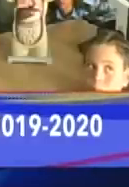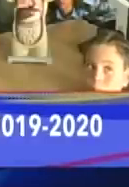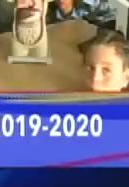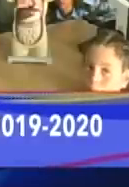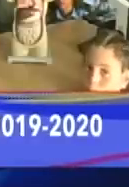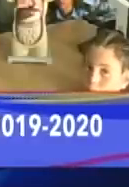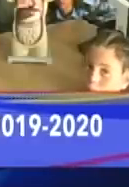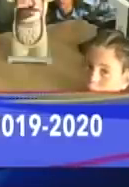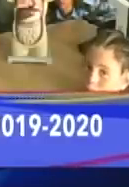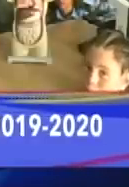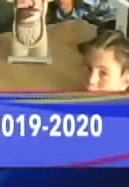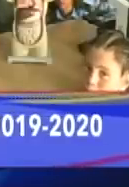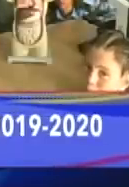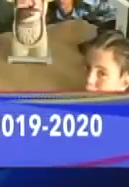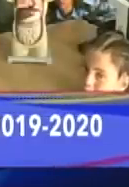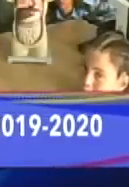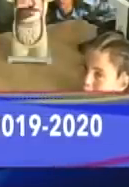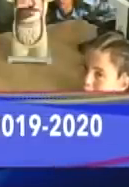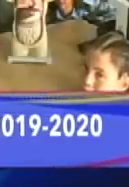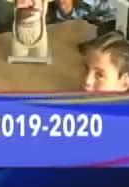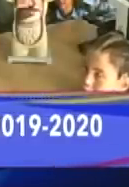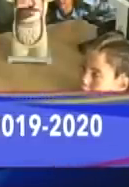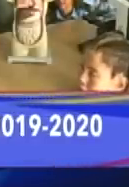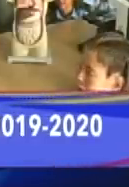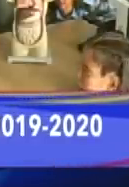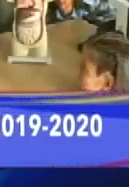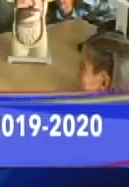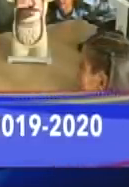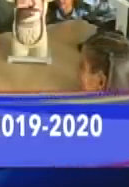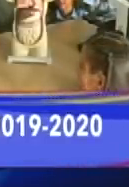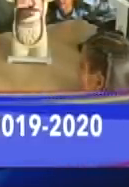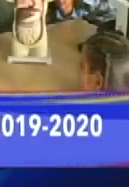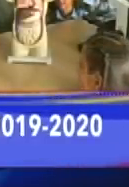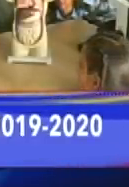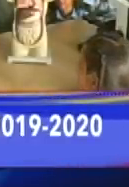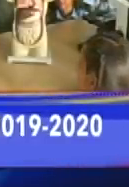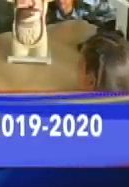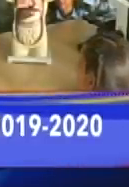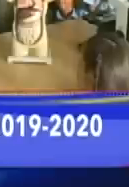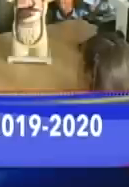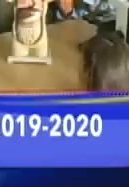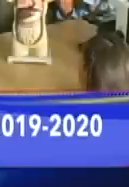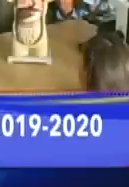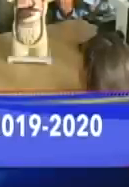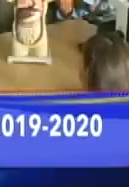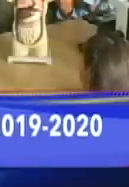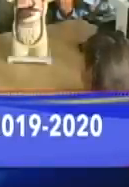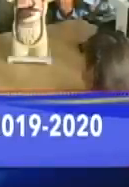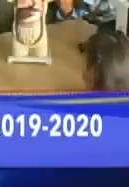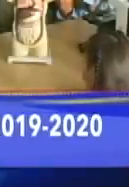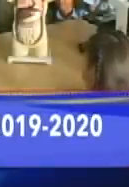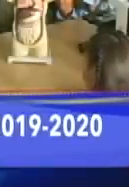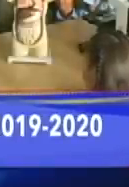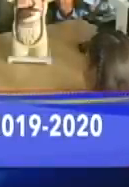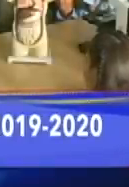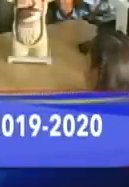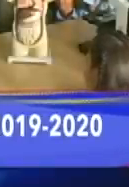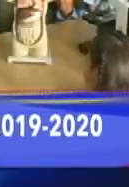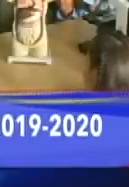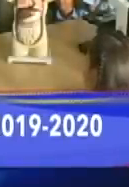seguridad total que vamos por el camino correcto este es el camino correcto el camino de la